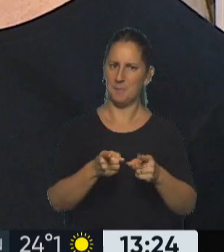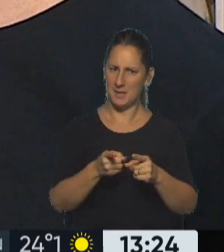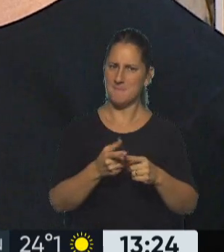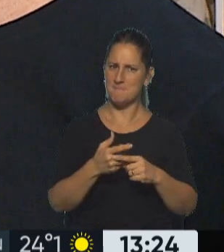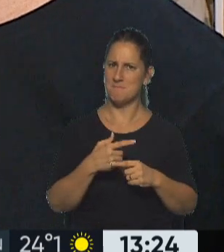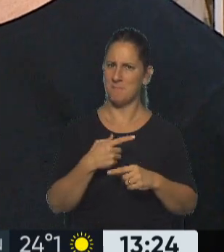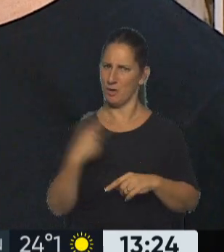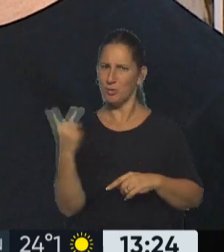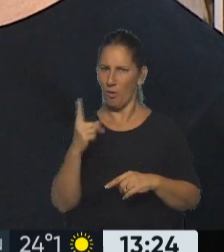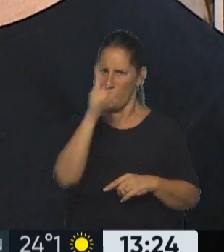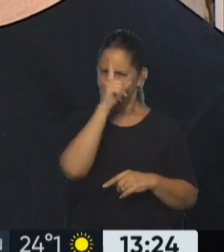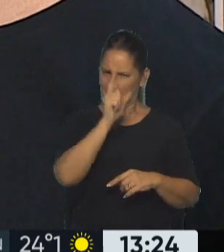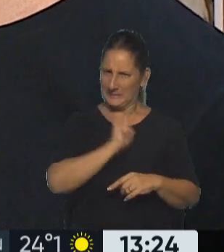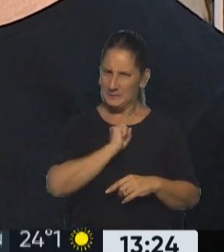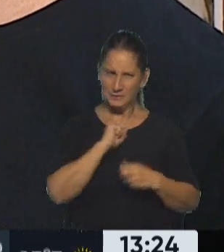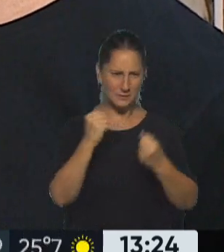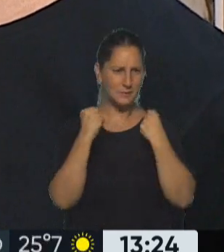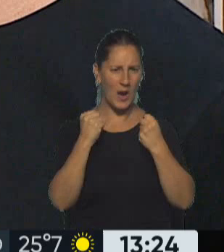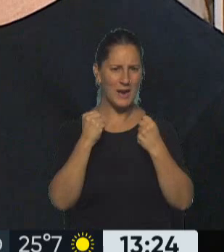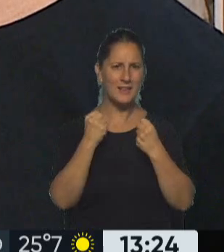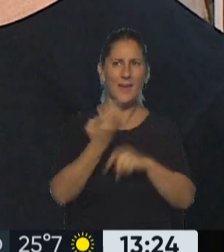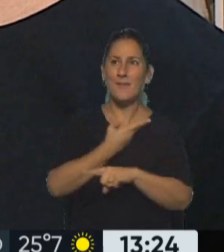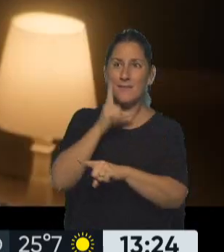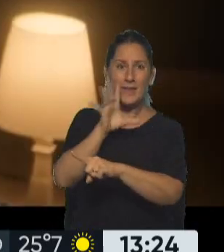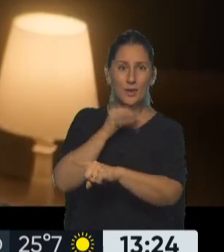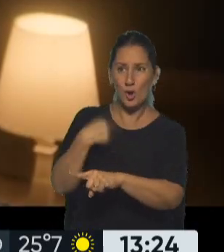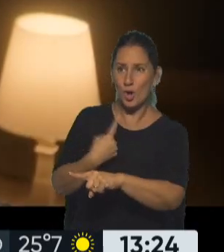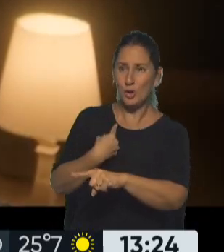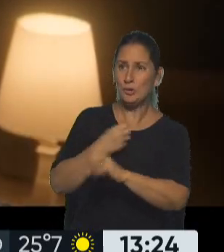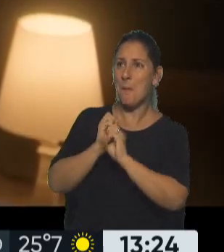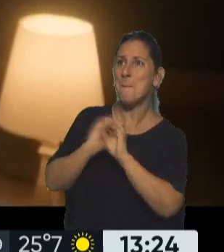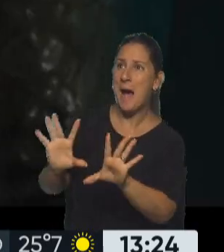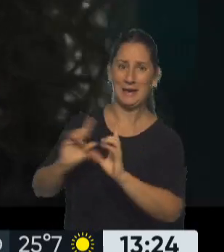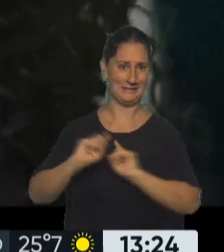para Gonzi y para mí es no fallarle a Fito. Claro. La verdad es eso.